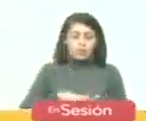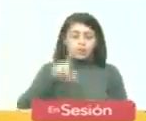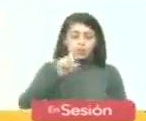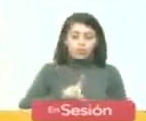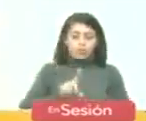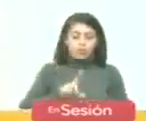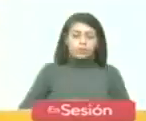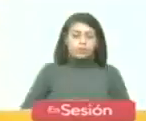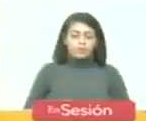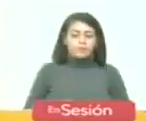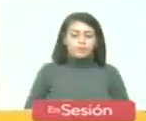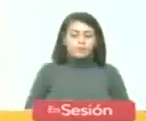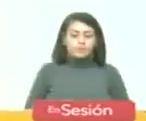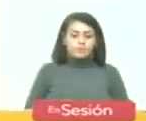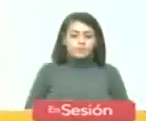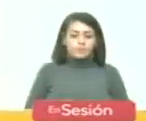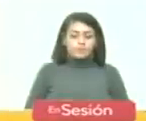unanimidad.